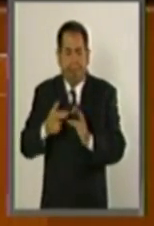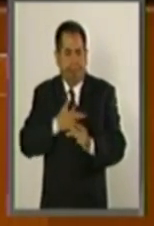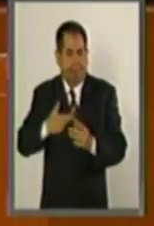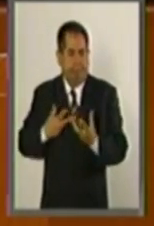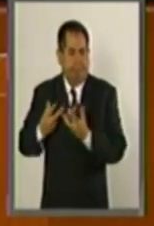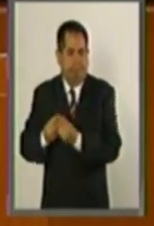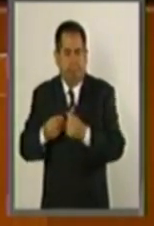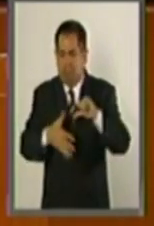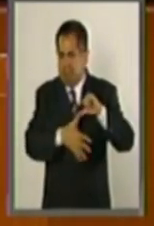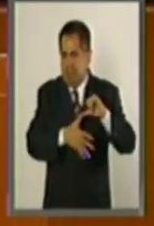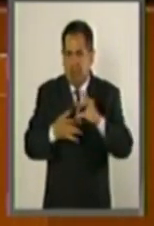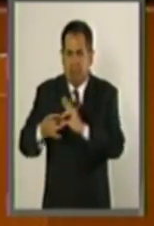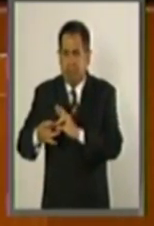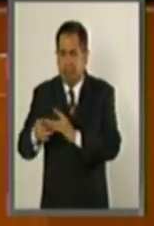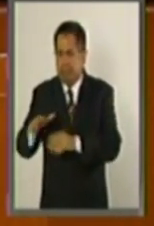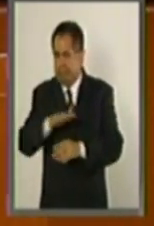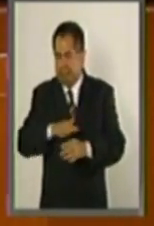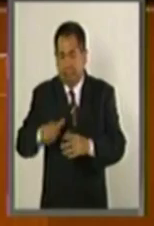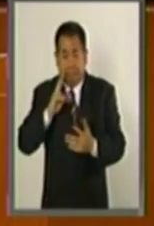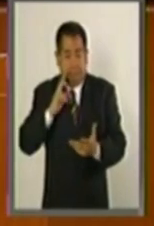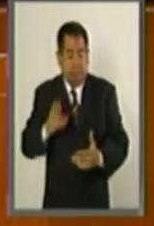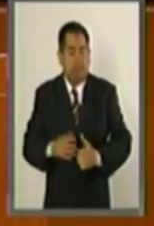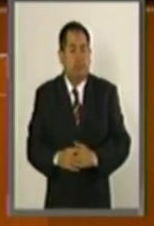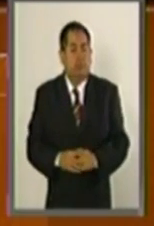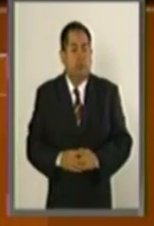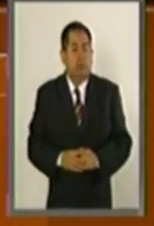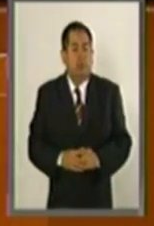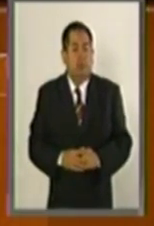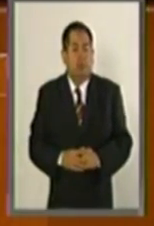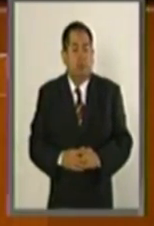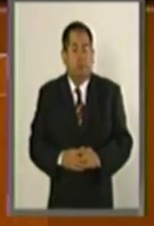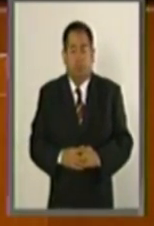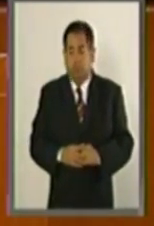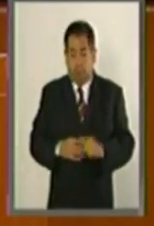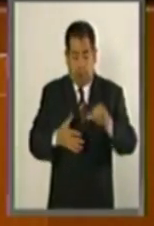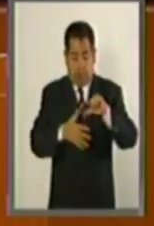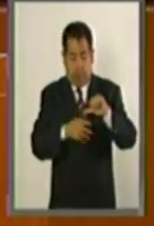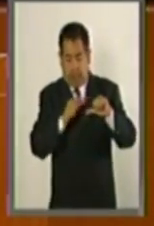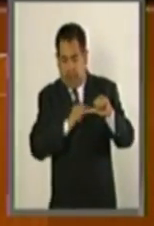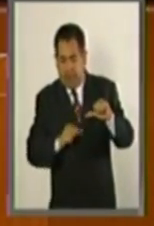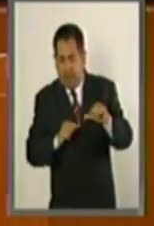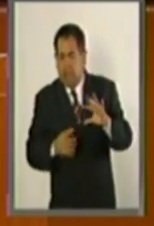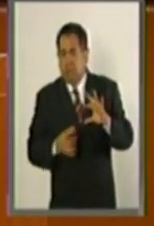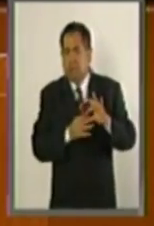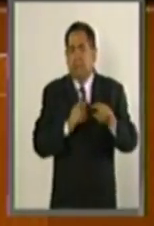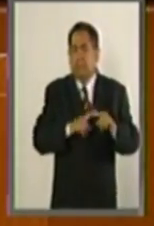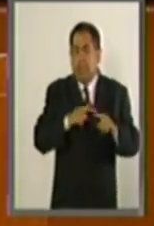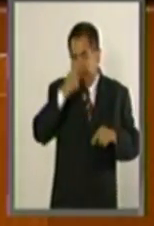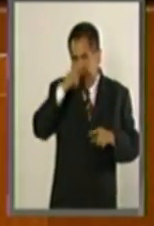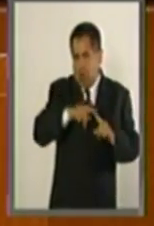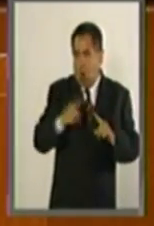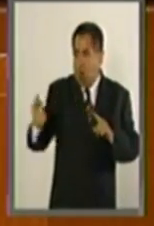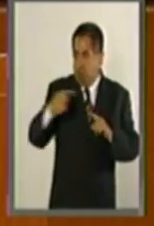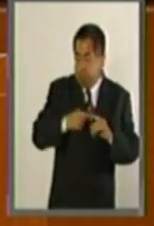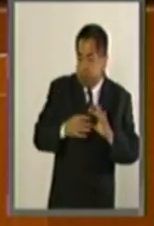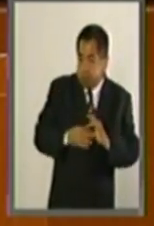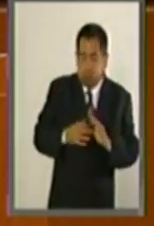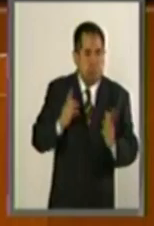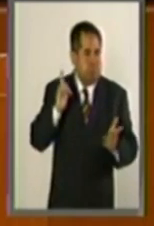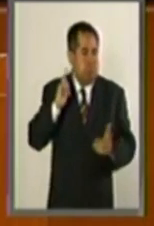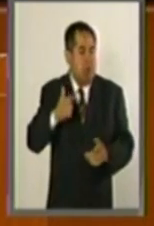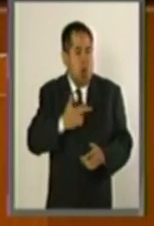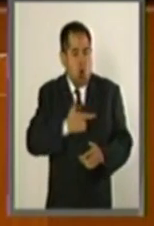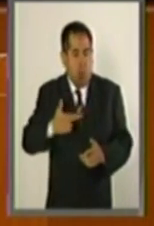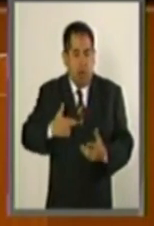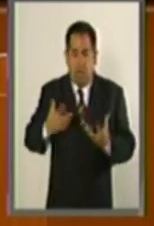bilaterales con los países de esas regiones. Entre esos países se encuentra México, donde esperamos que Rumania, un